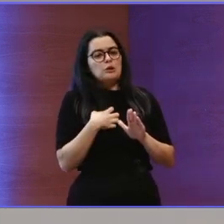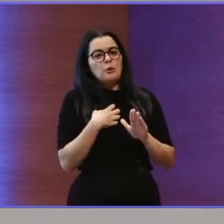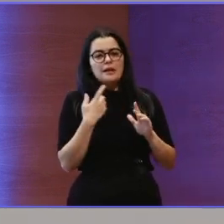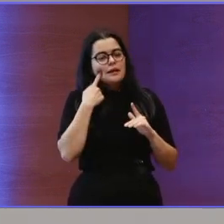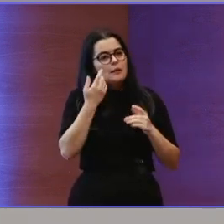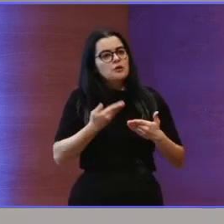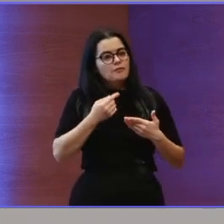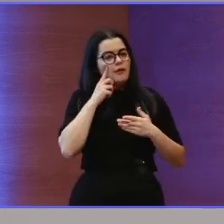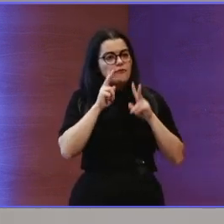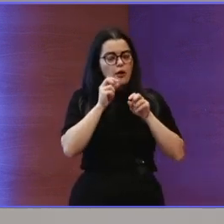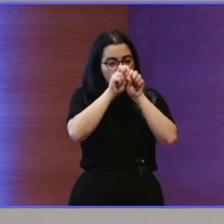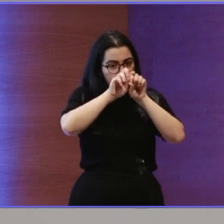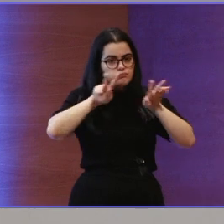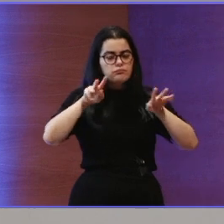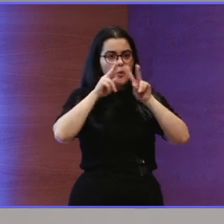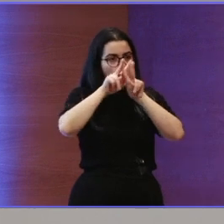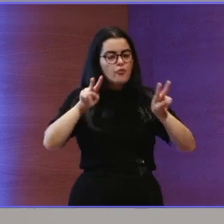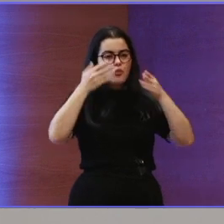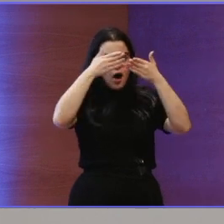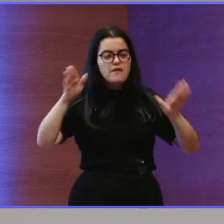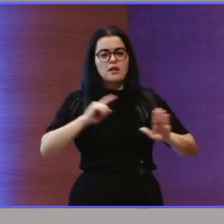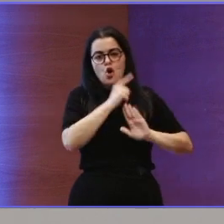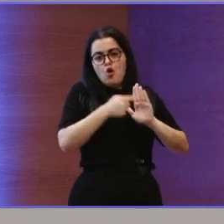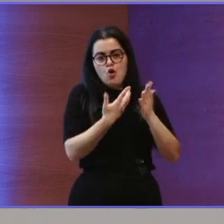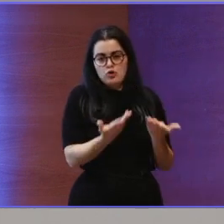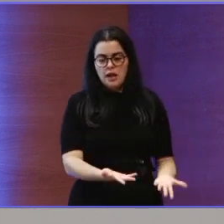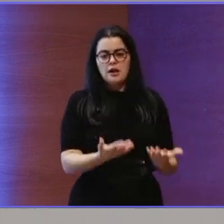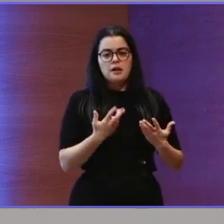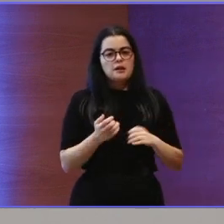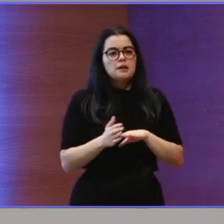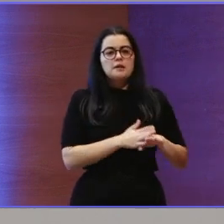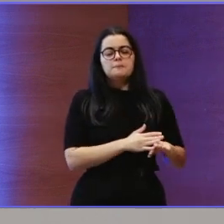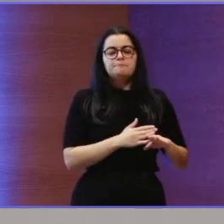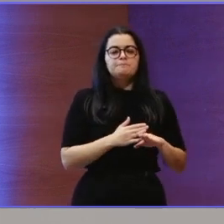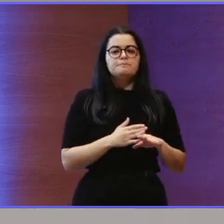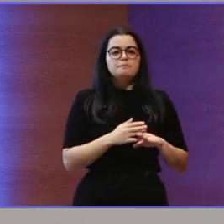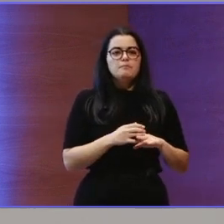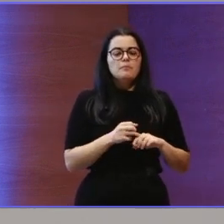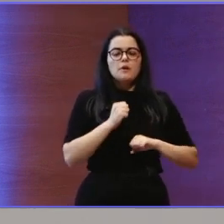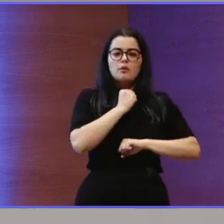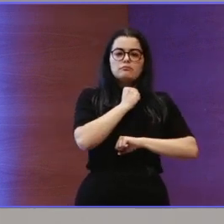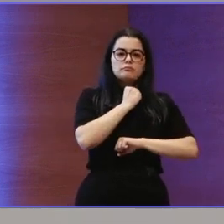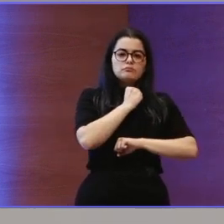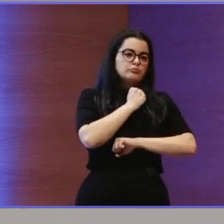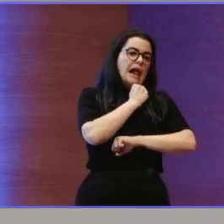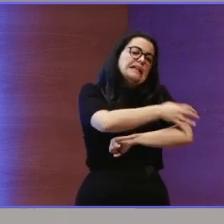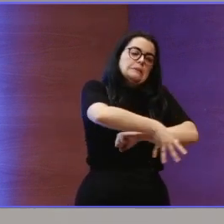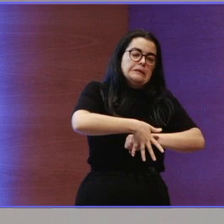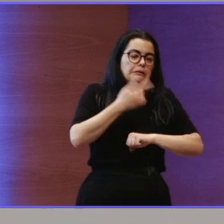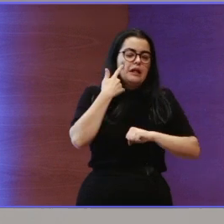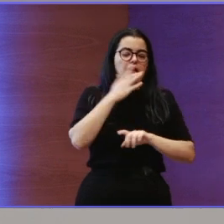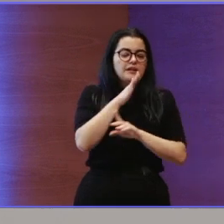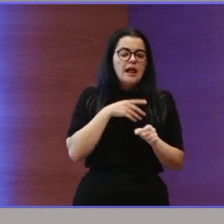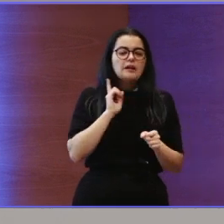una manera holística que también está esta mañana ha salido No eso Por una parte la multidimensionalidad eh que se ve